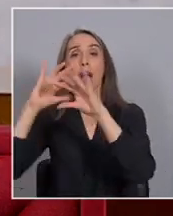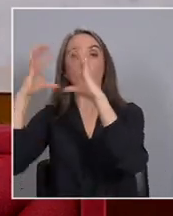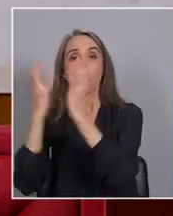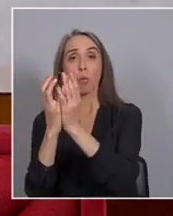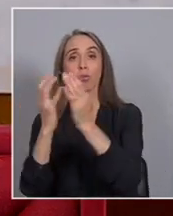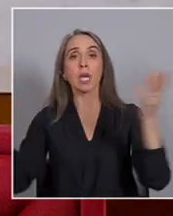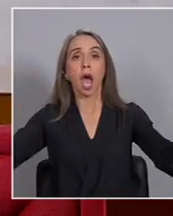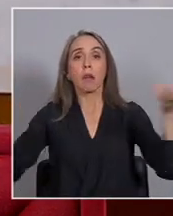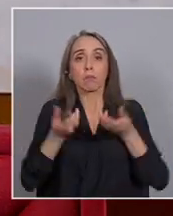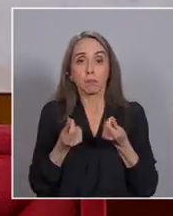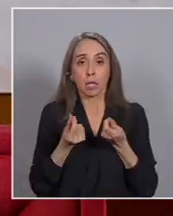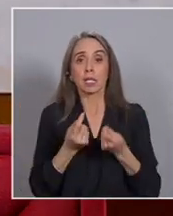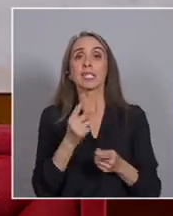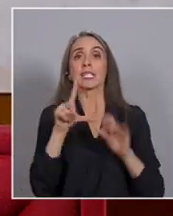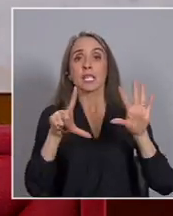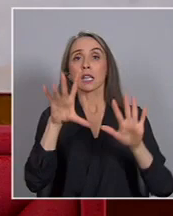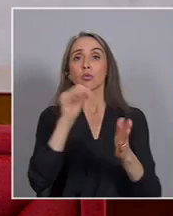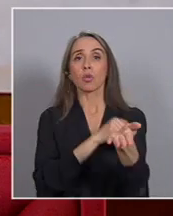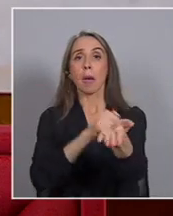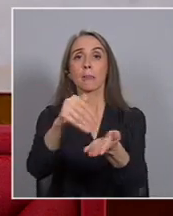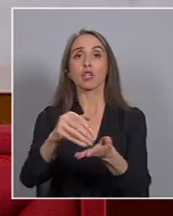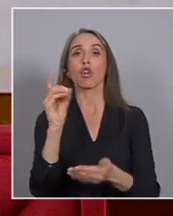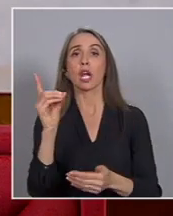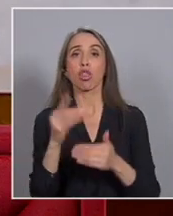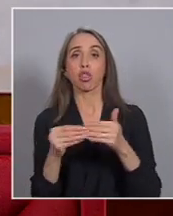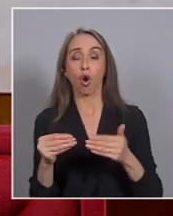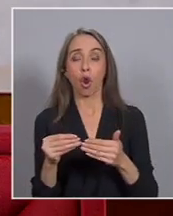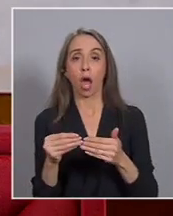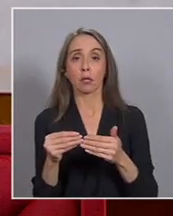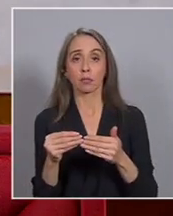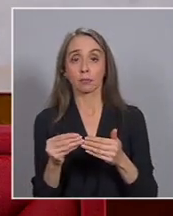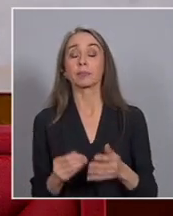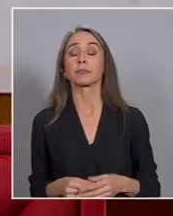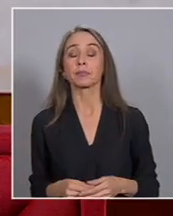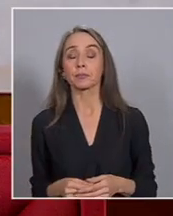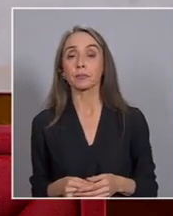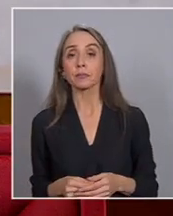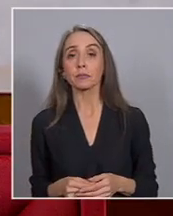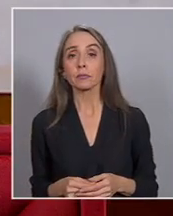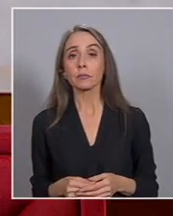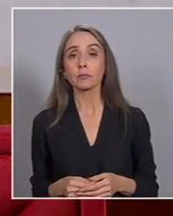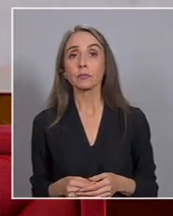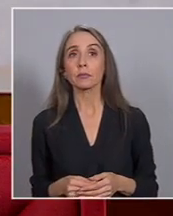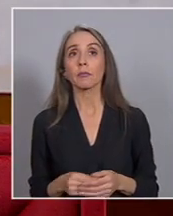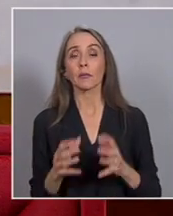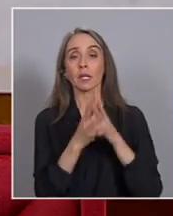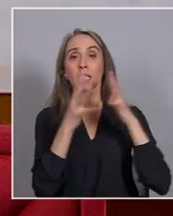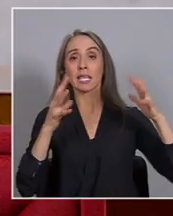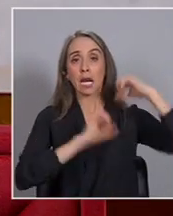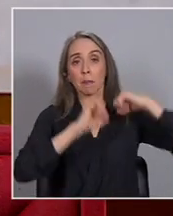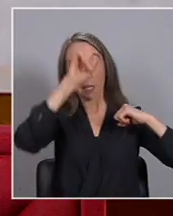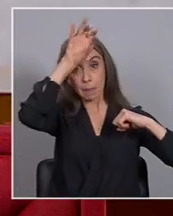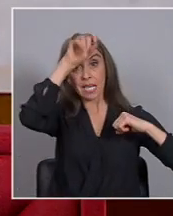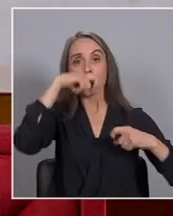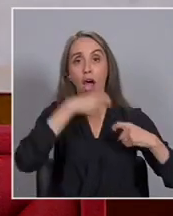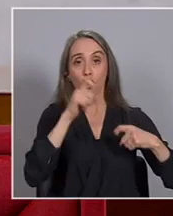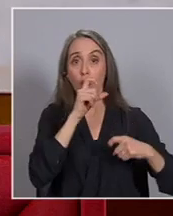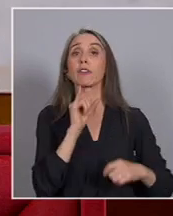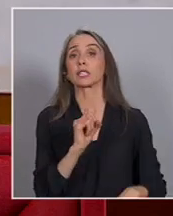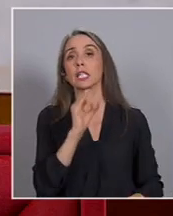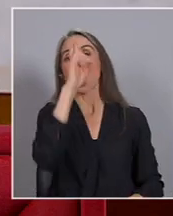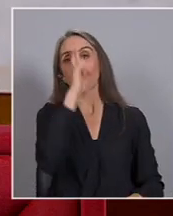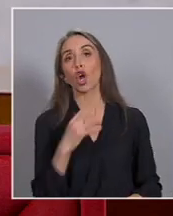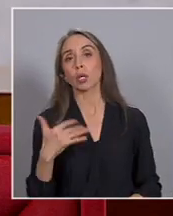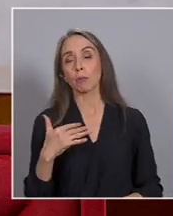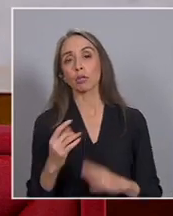hasta $750 millones. Y, por supuesto, la gran minería del cobre seguirá teniendo un rol protagónico en